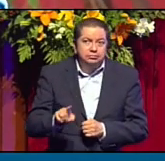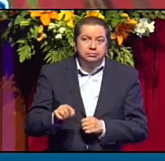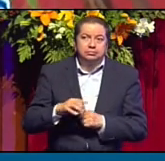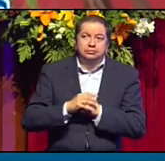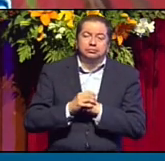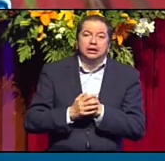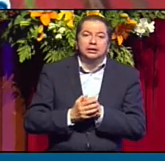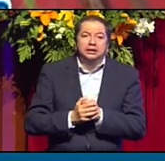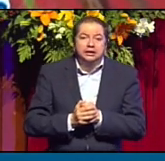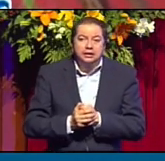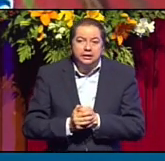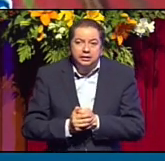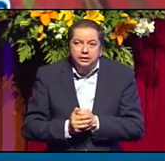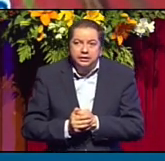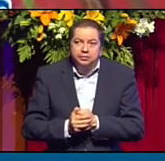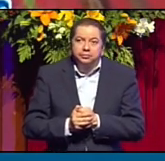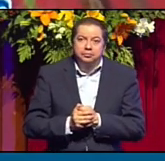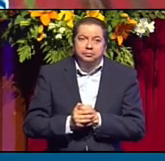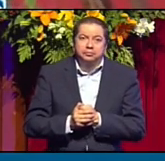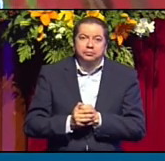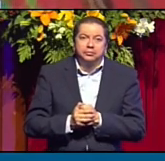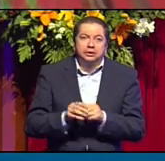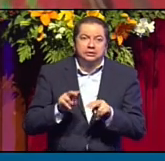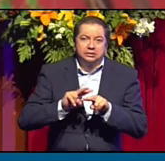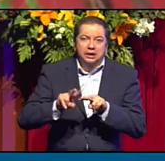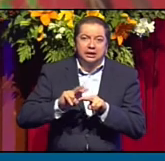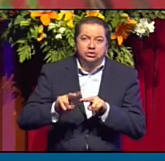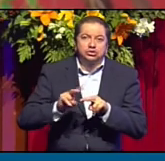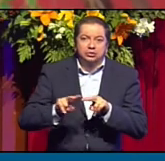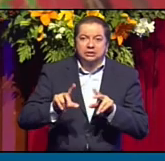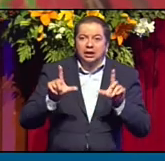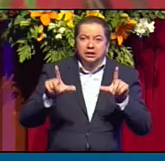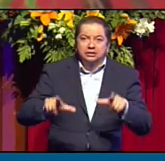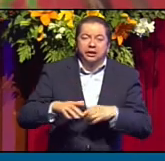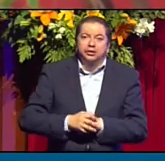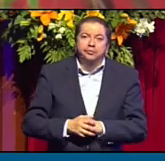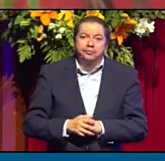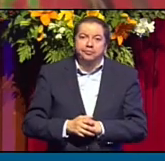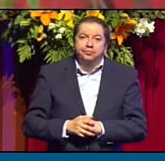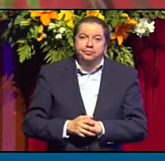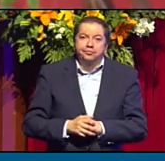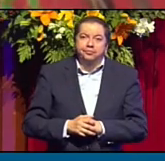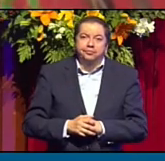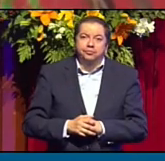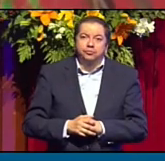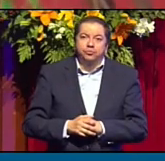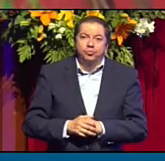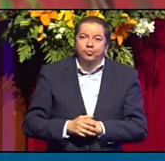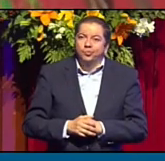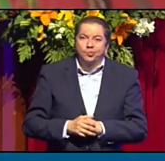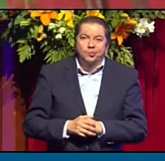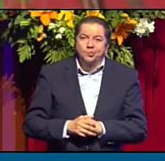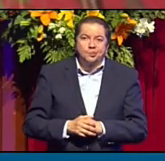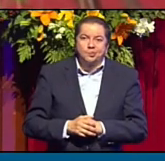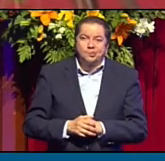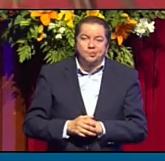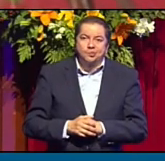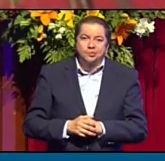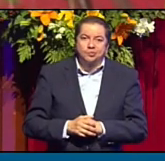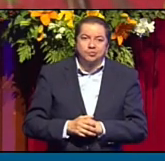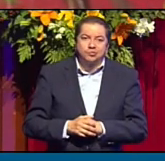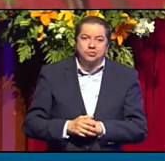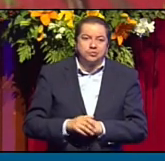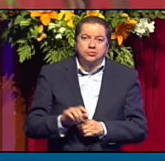que se hizo la sede. Pero Carmen, bueno, ahora un cambio radical lo que tiene, pues una maravilla.